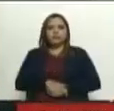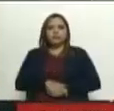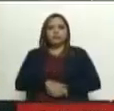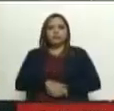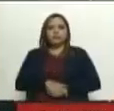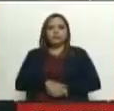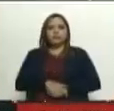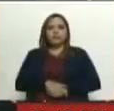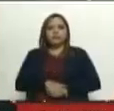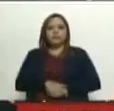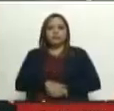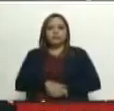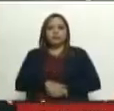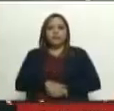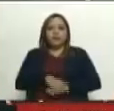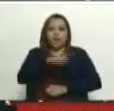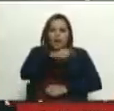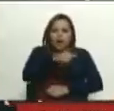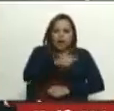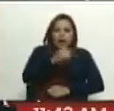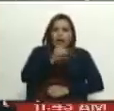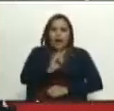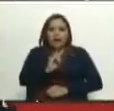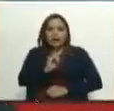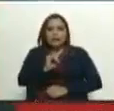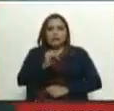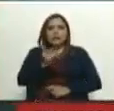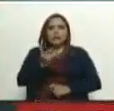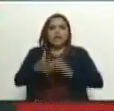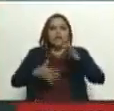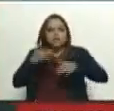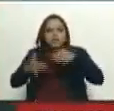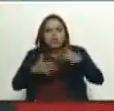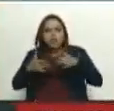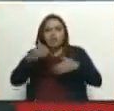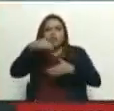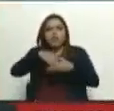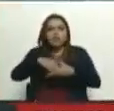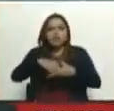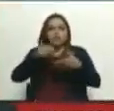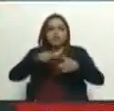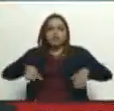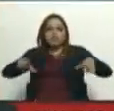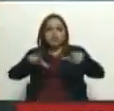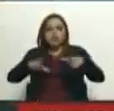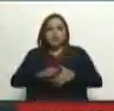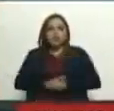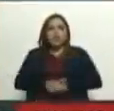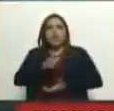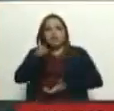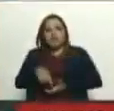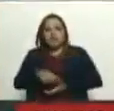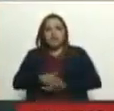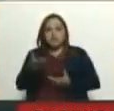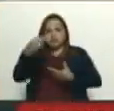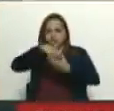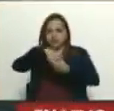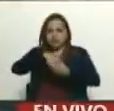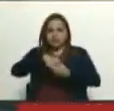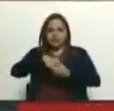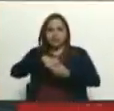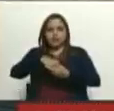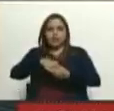Ahí entran las autoridades políticas locales en el territorio, pero también entra